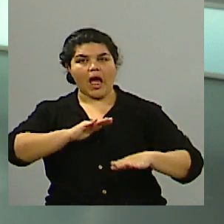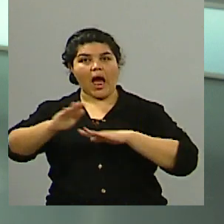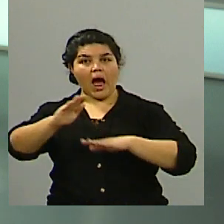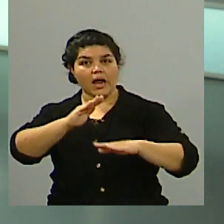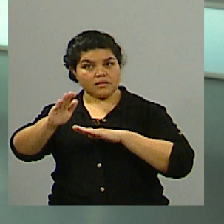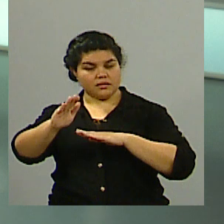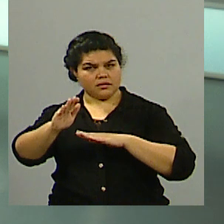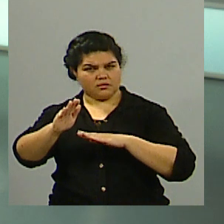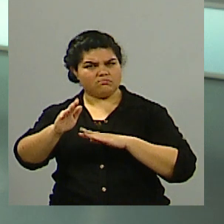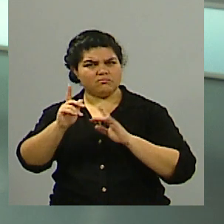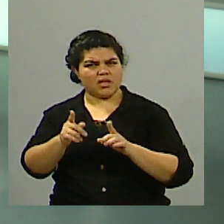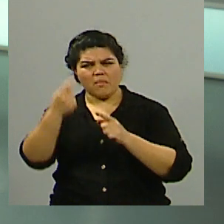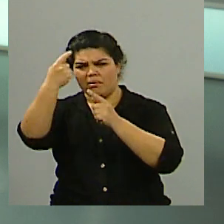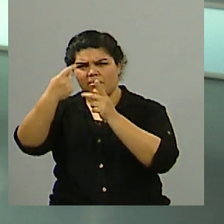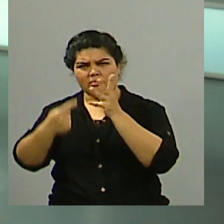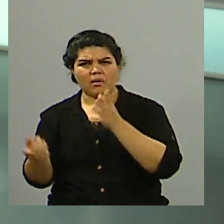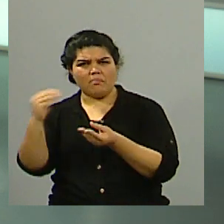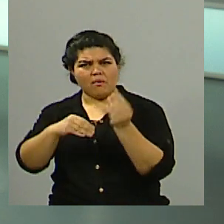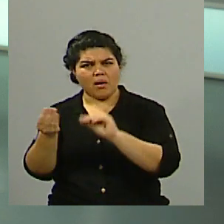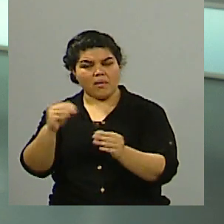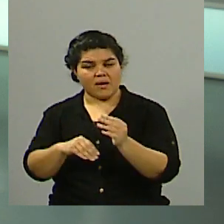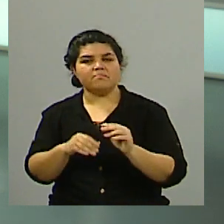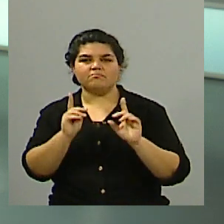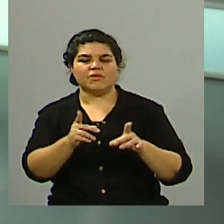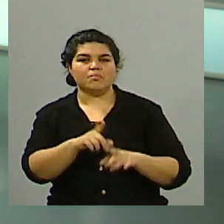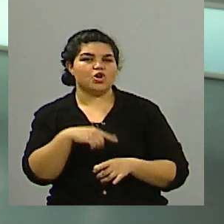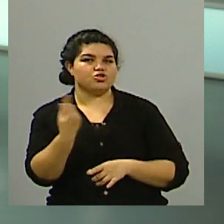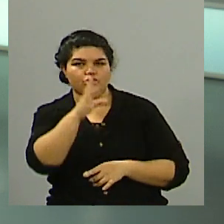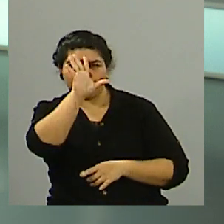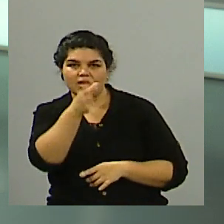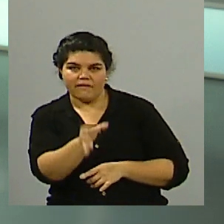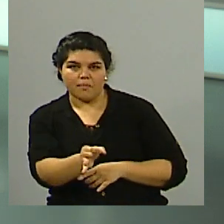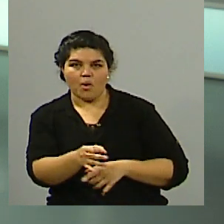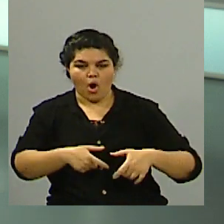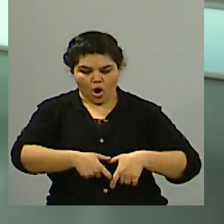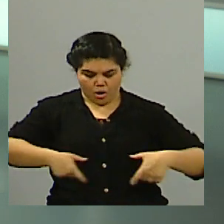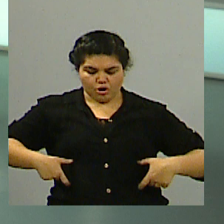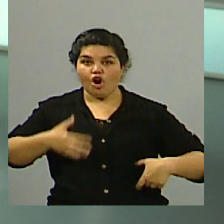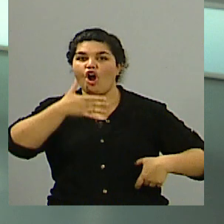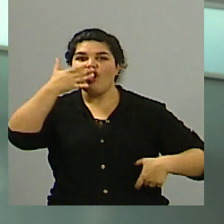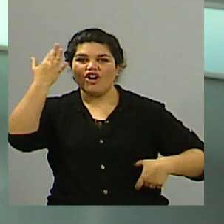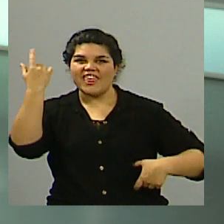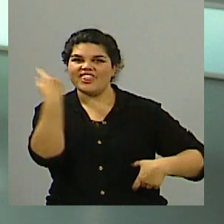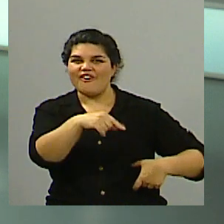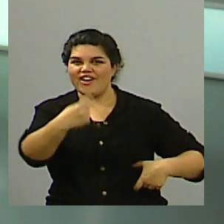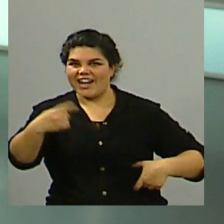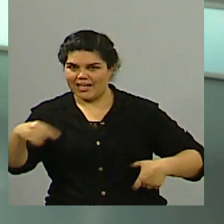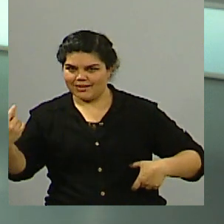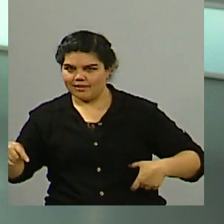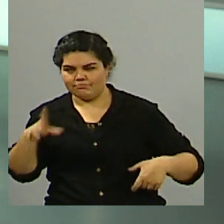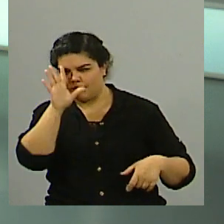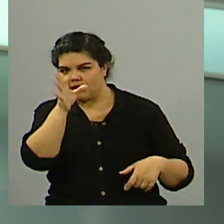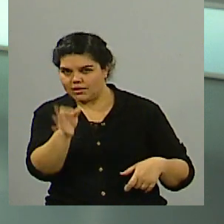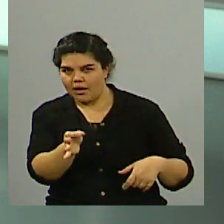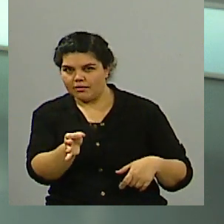marcial, como también es conocido, conocemos el color de los cinturones, pero digo, en el crecimiento también